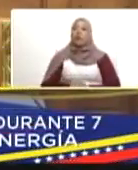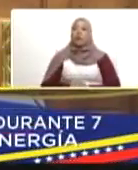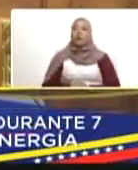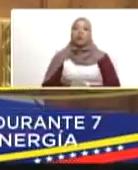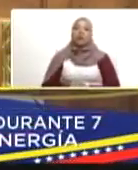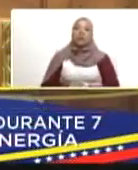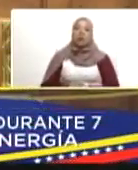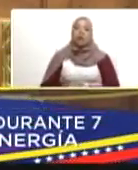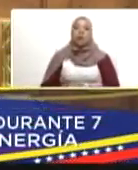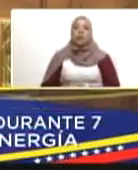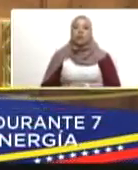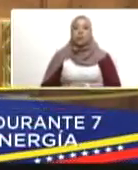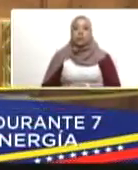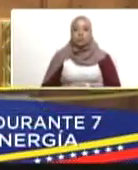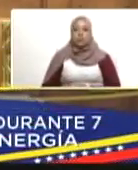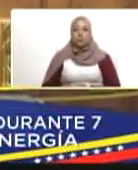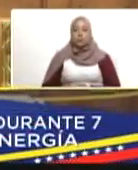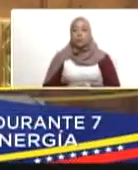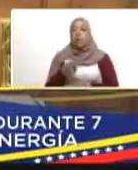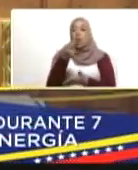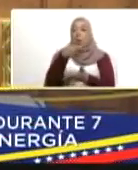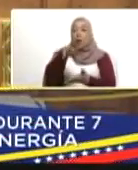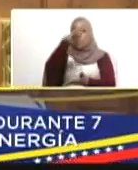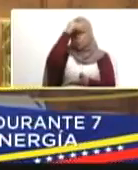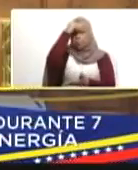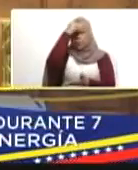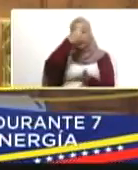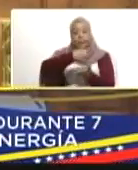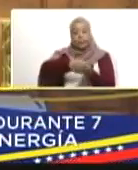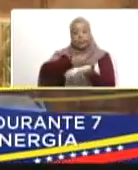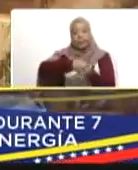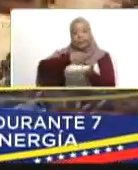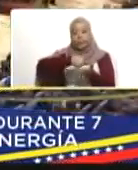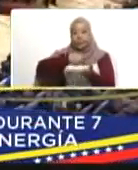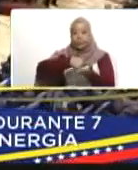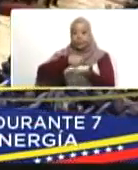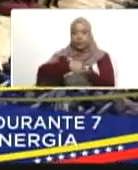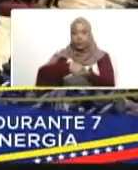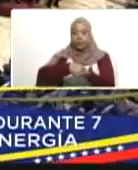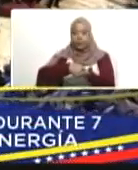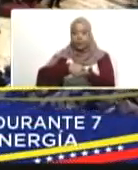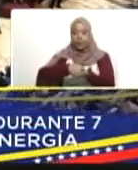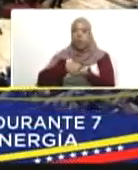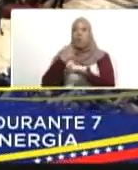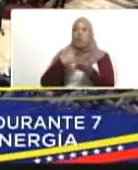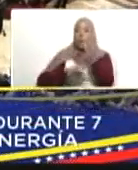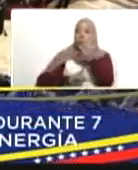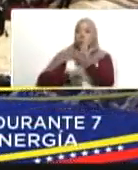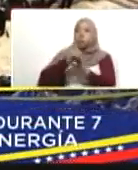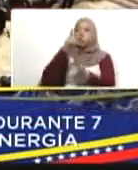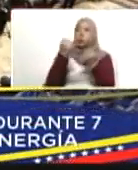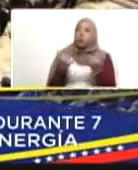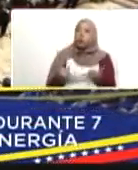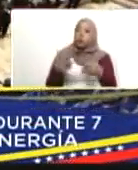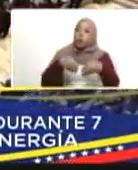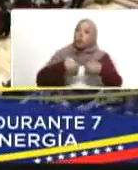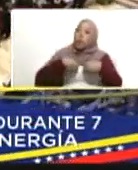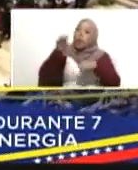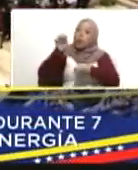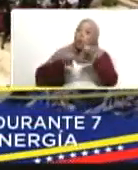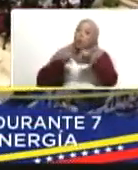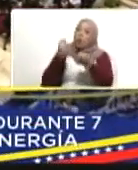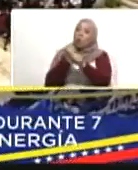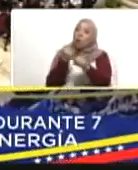agrícola tomen nota lo cual nos ha llevado a un nivel de autoabastecimiento